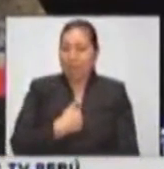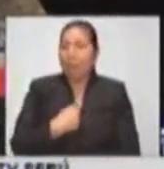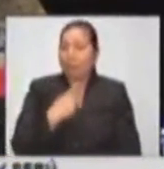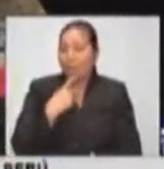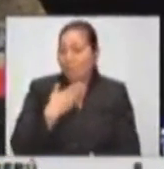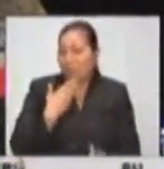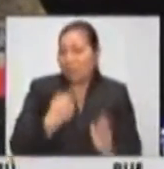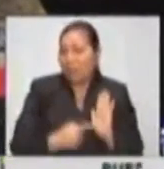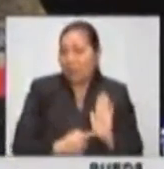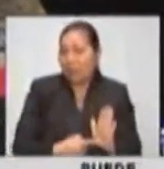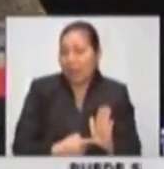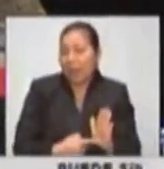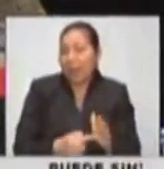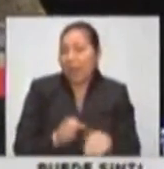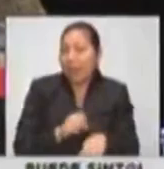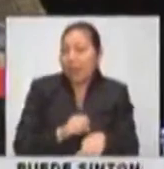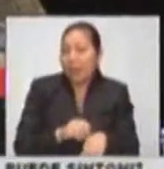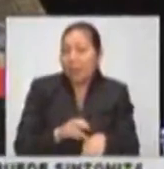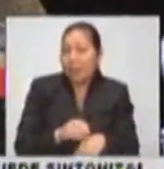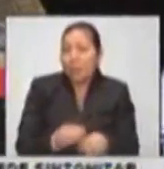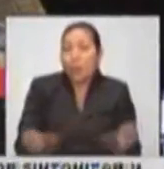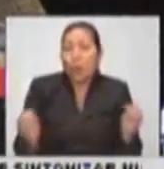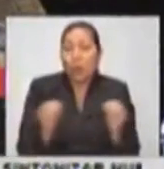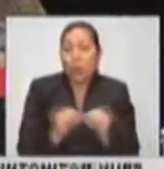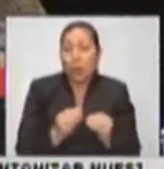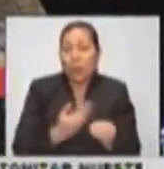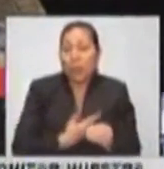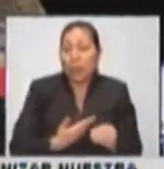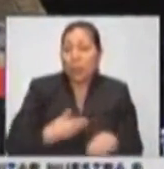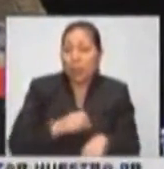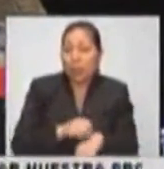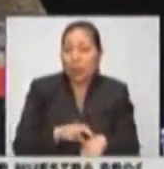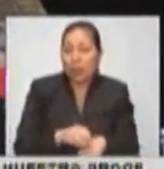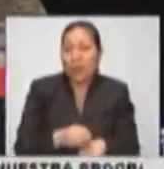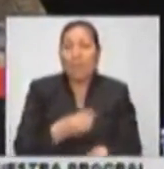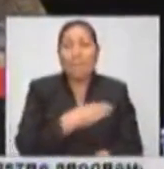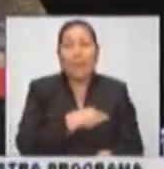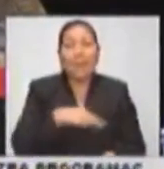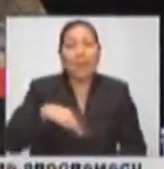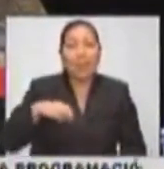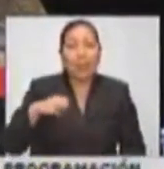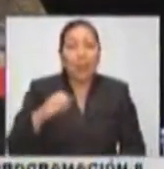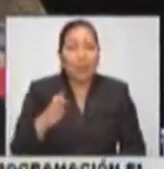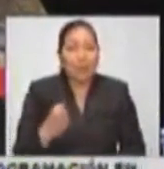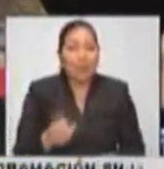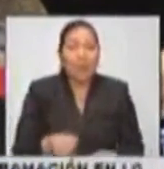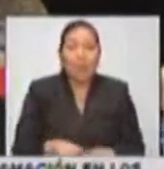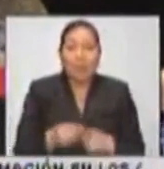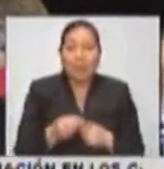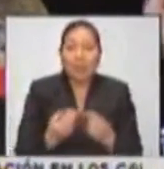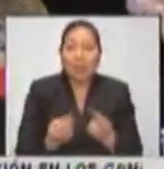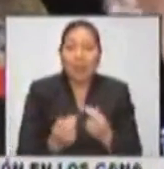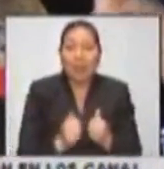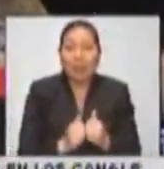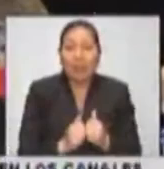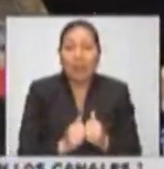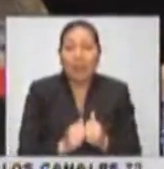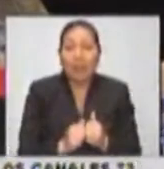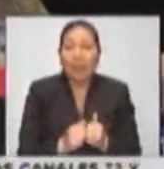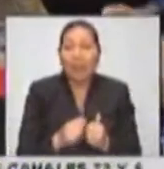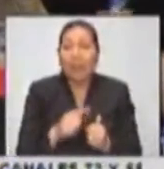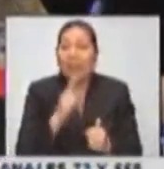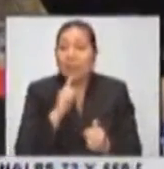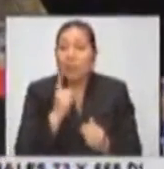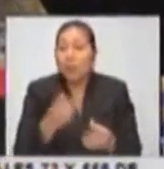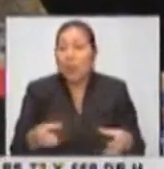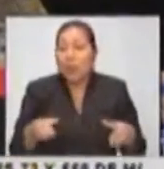reflejado en las capacidades conjuntas de la presidencia del Consejo con el Ministerio de Economía, principalmente, más relaciones exteriores para la lista exterior, que eso es